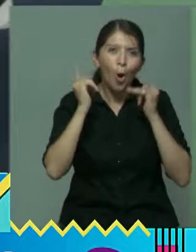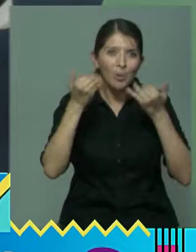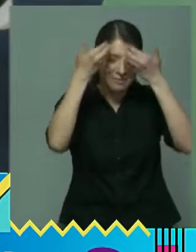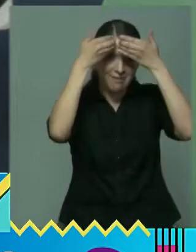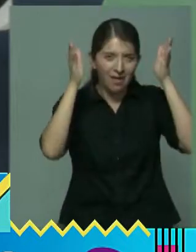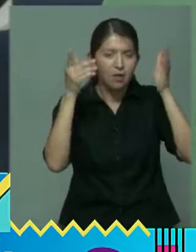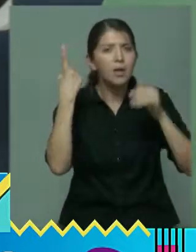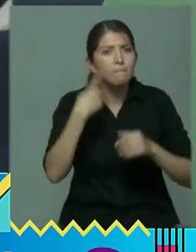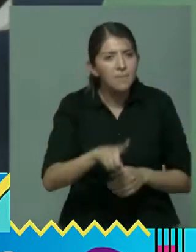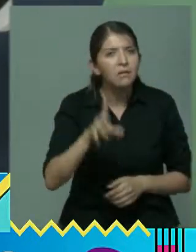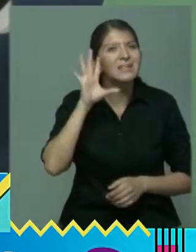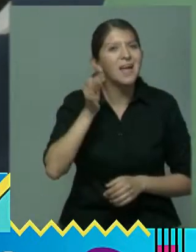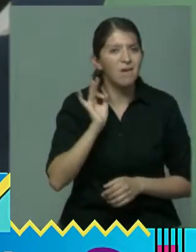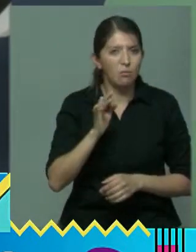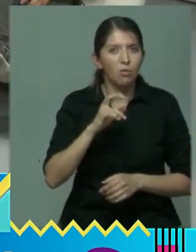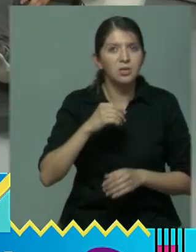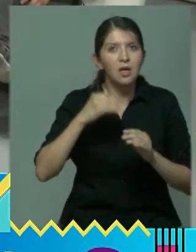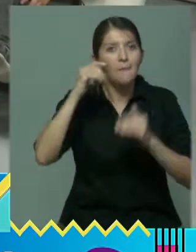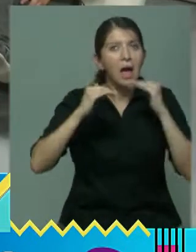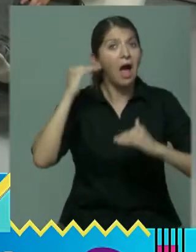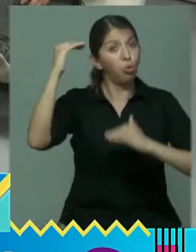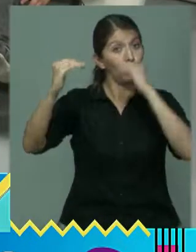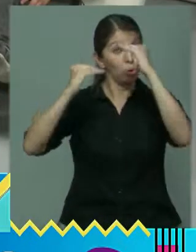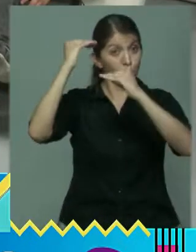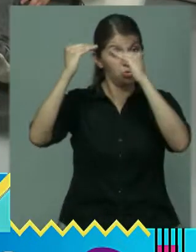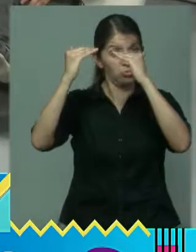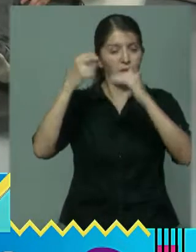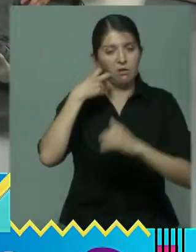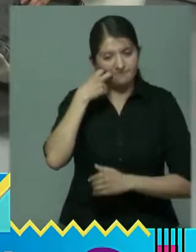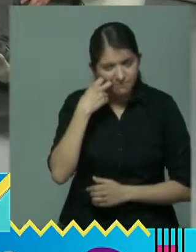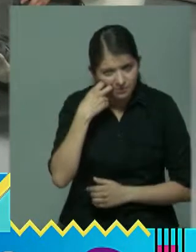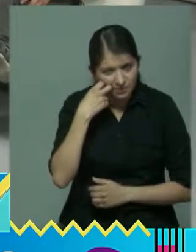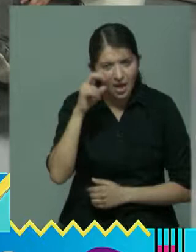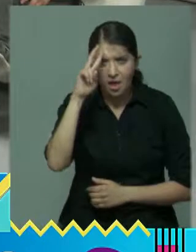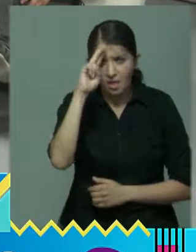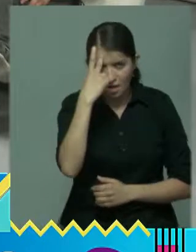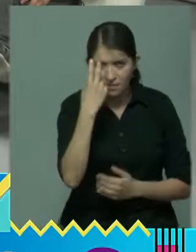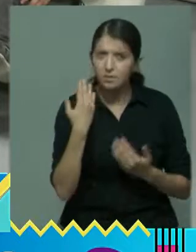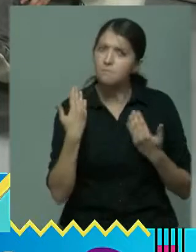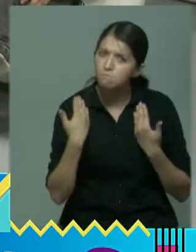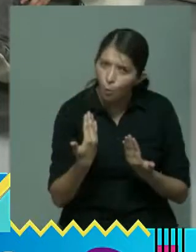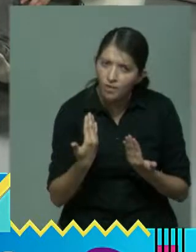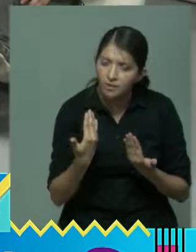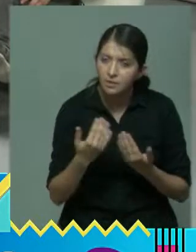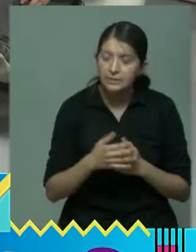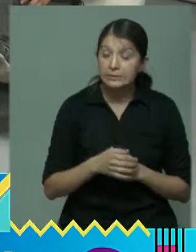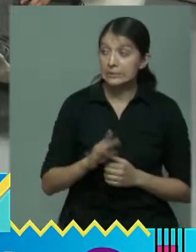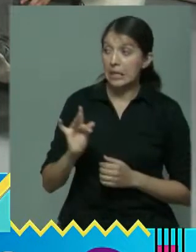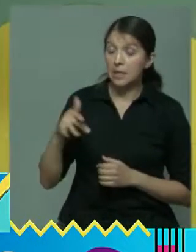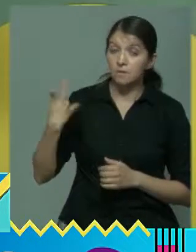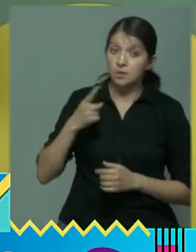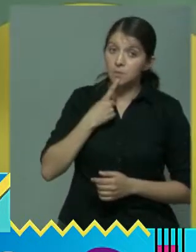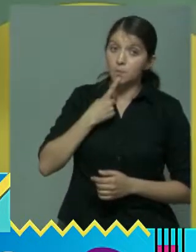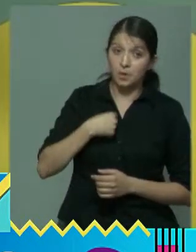más que a nosotros. ¿Se puede hacer eso? Qué buena pregunta. Yo creo que sí. Yo creo que